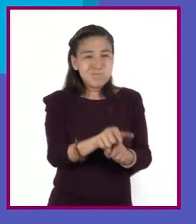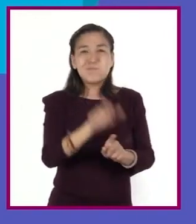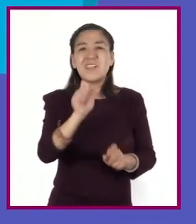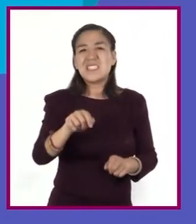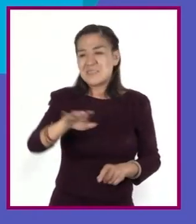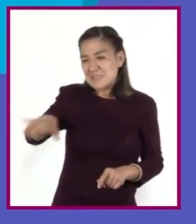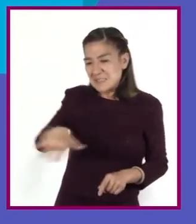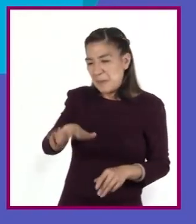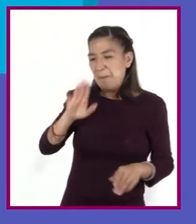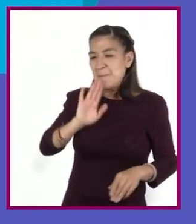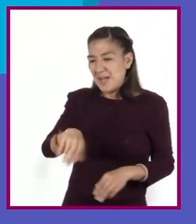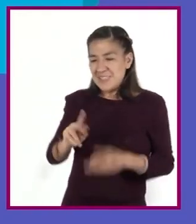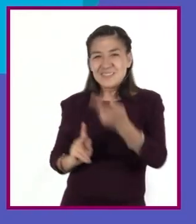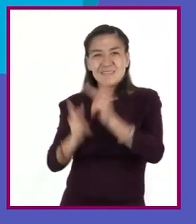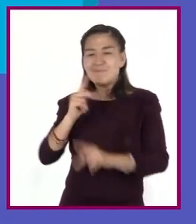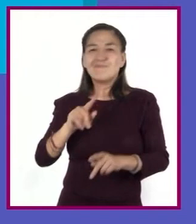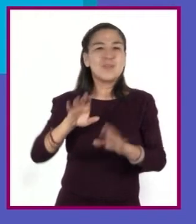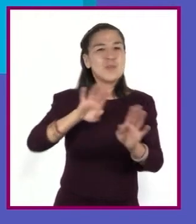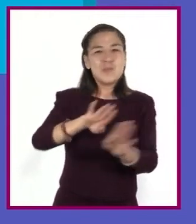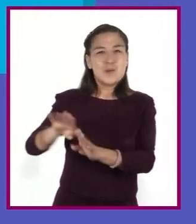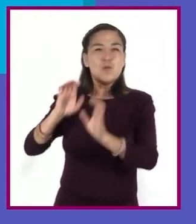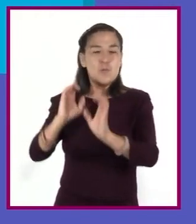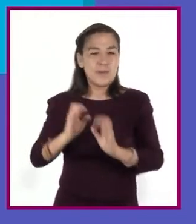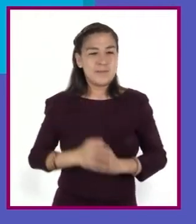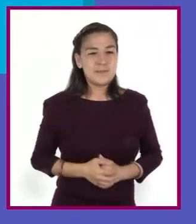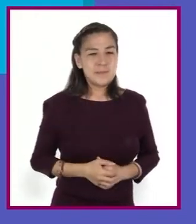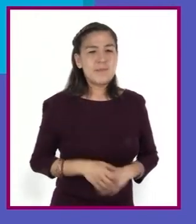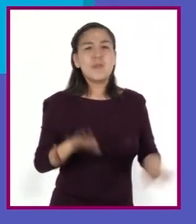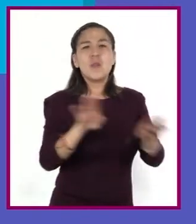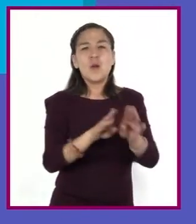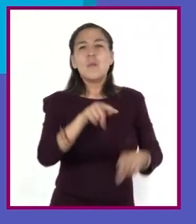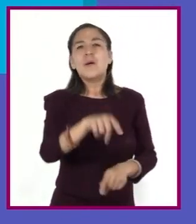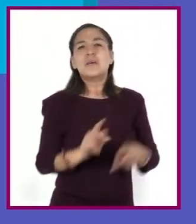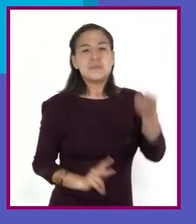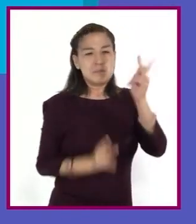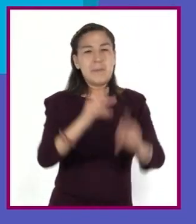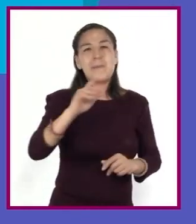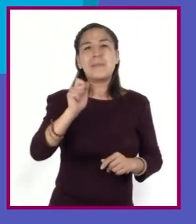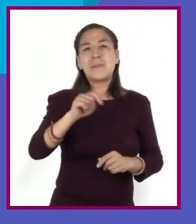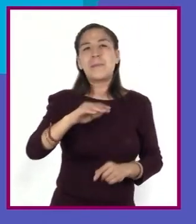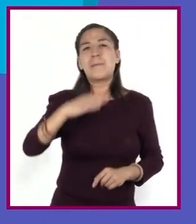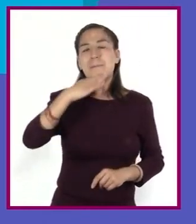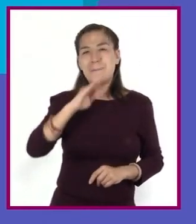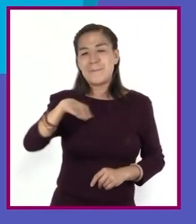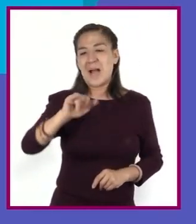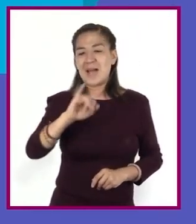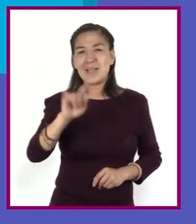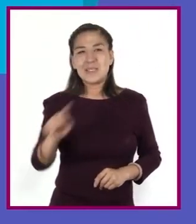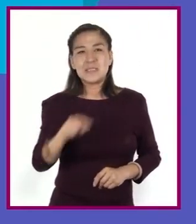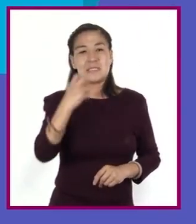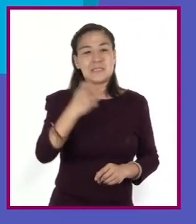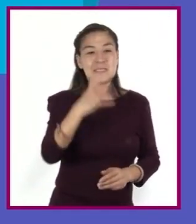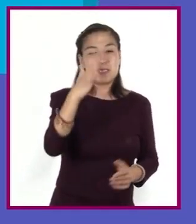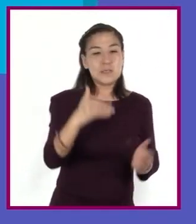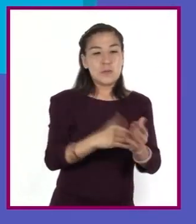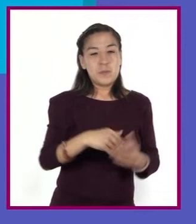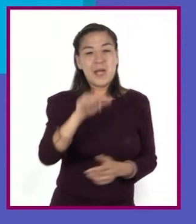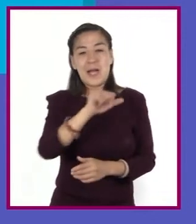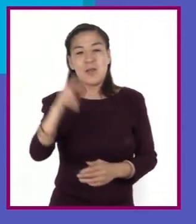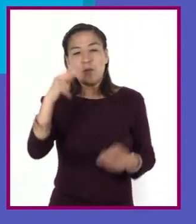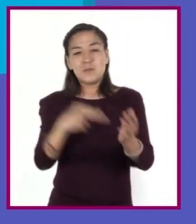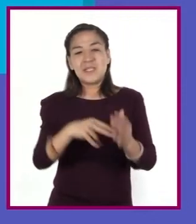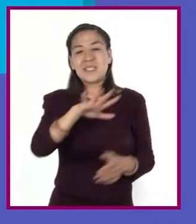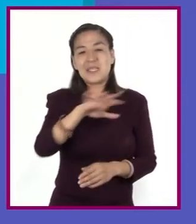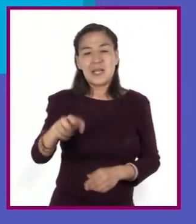maleza. De especial importancia fue la domesticación del maíz entre el 5000 y el 2500 antes de nuestra